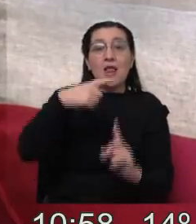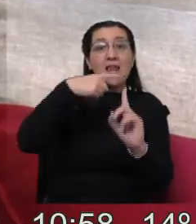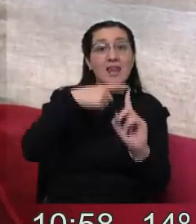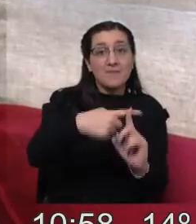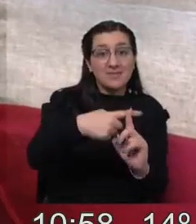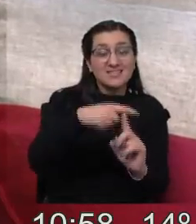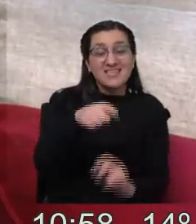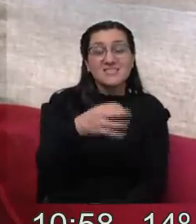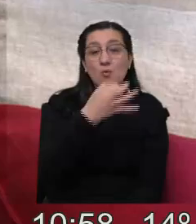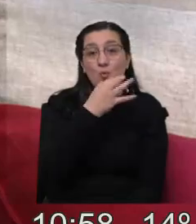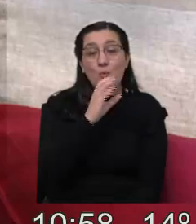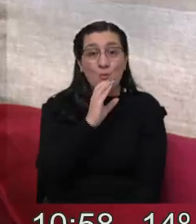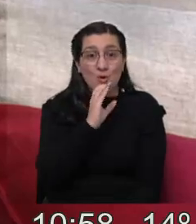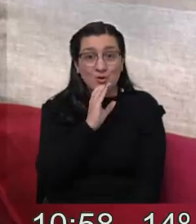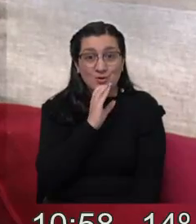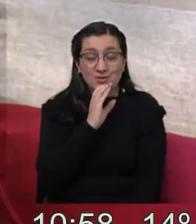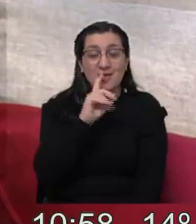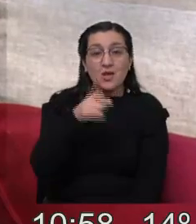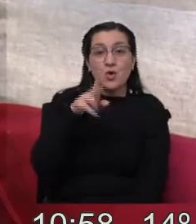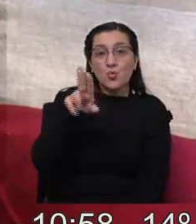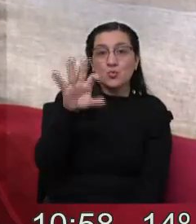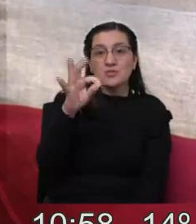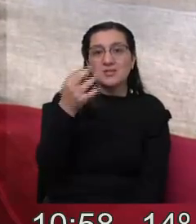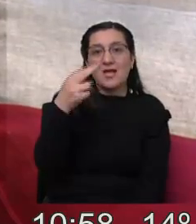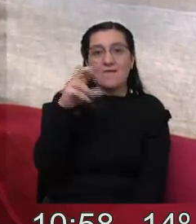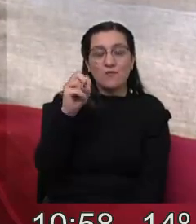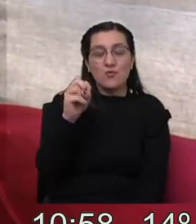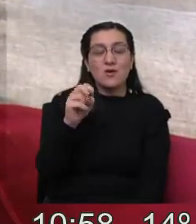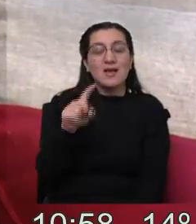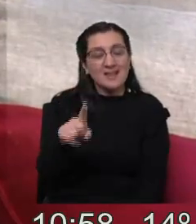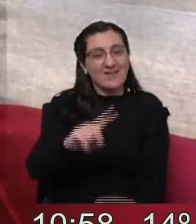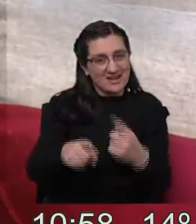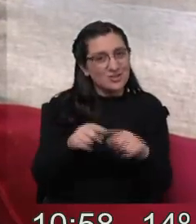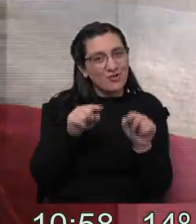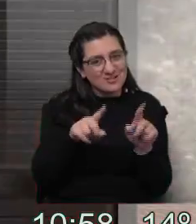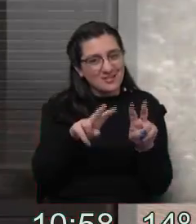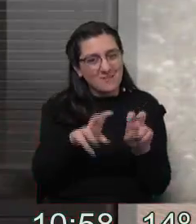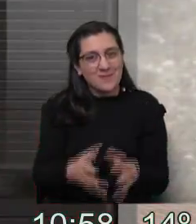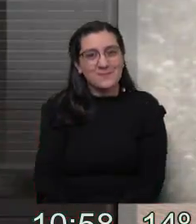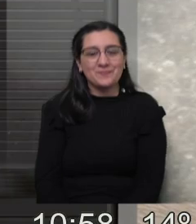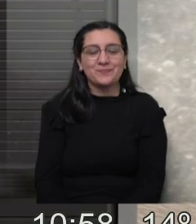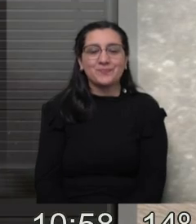ese humor, y ahí Gustavo Ventura tenía mucho que ver, en eso y en otras cosas. Lo compartimos.